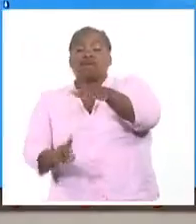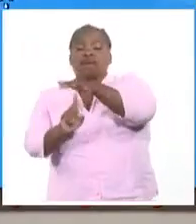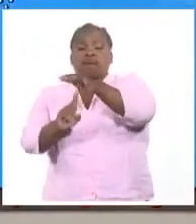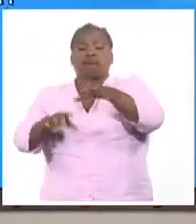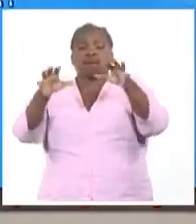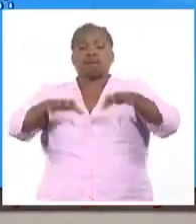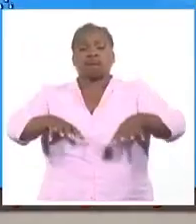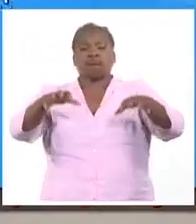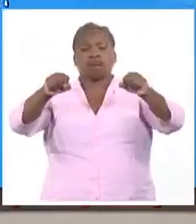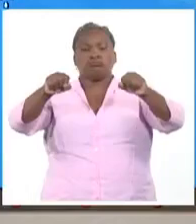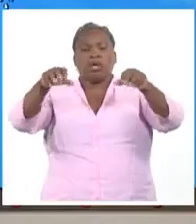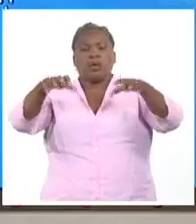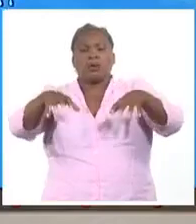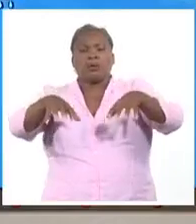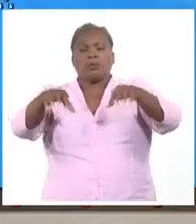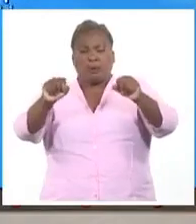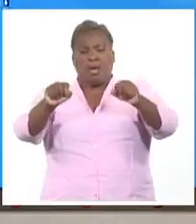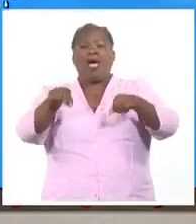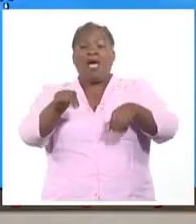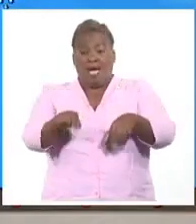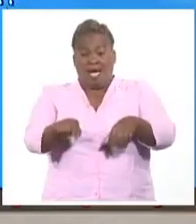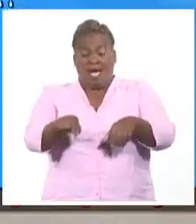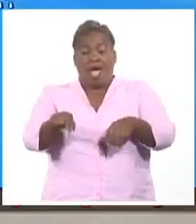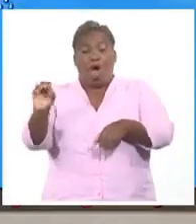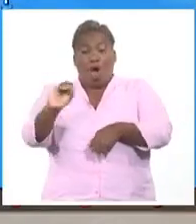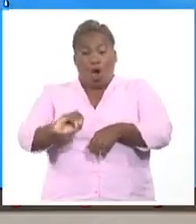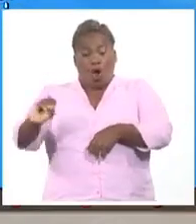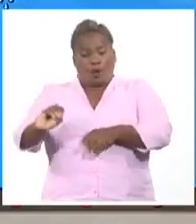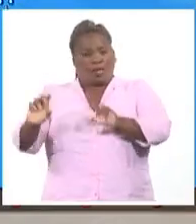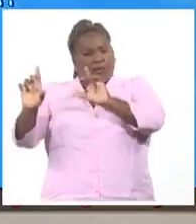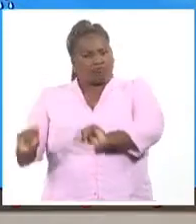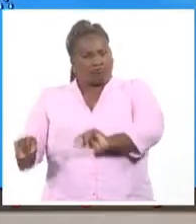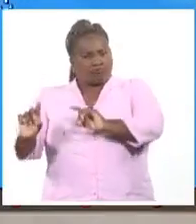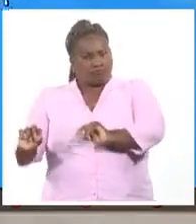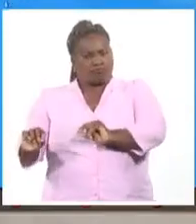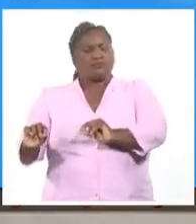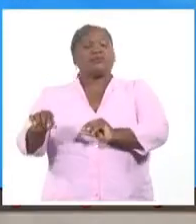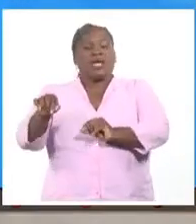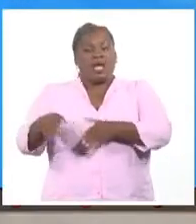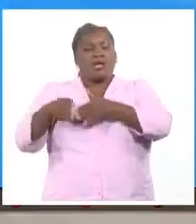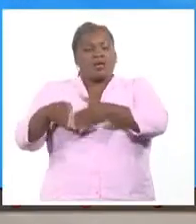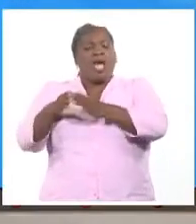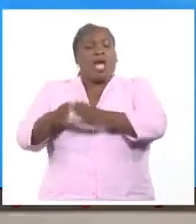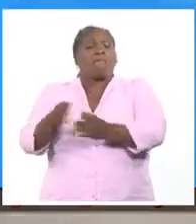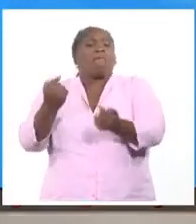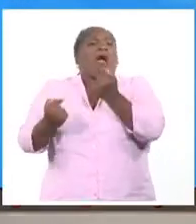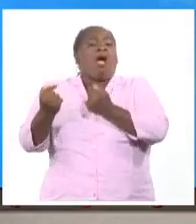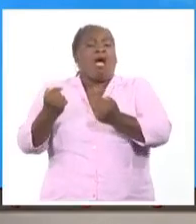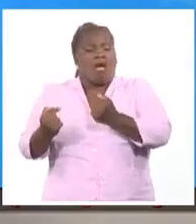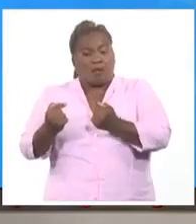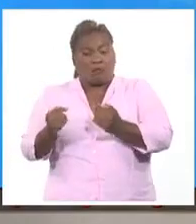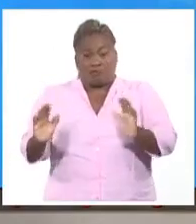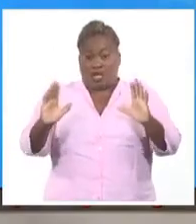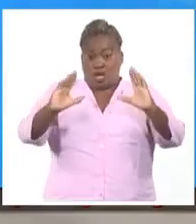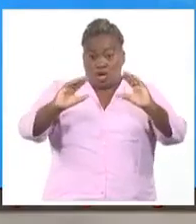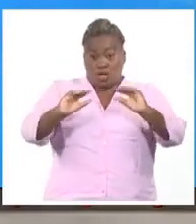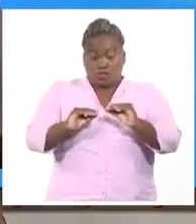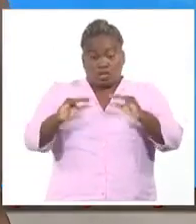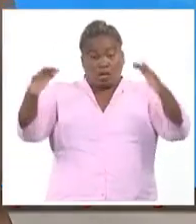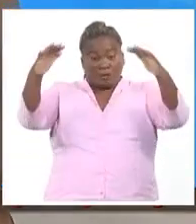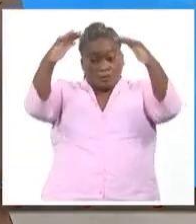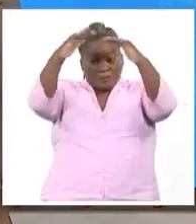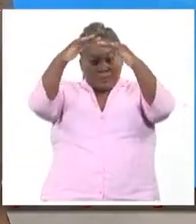serán más aislados en localidades de la región oriental, algunas lluvias ocurrirán en la provincia de Granma. En la noche estará parcialmente nublado en gran parte